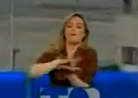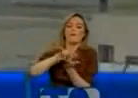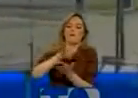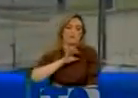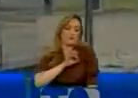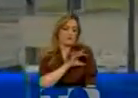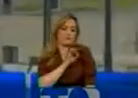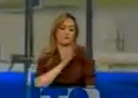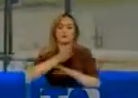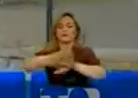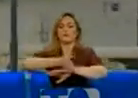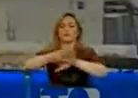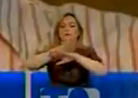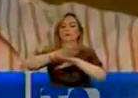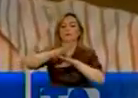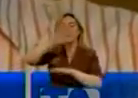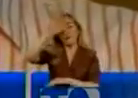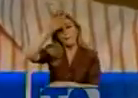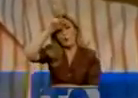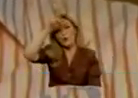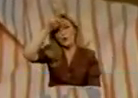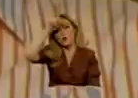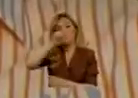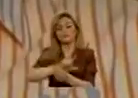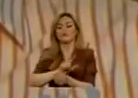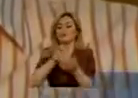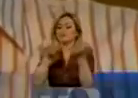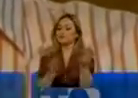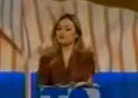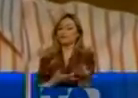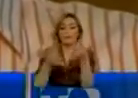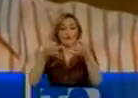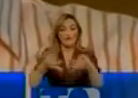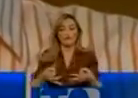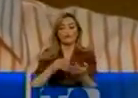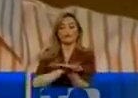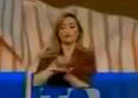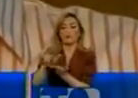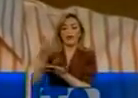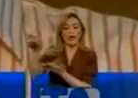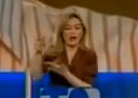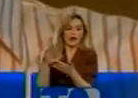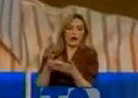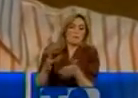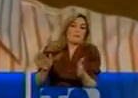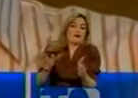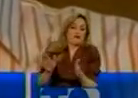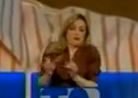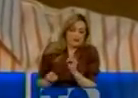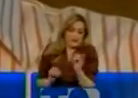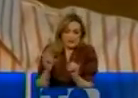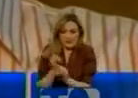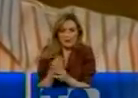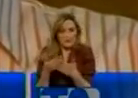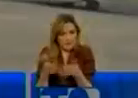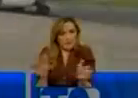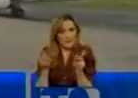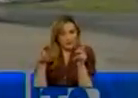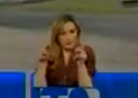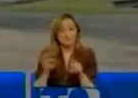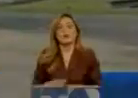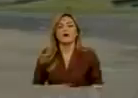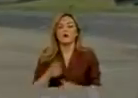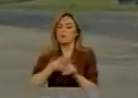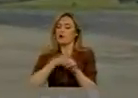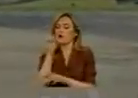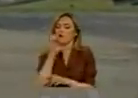esperan hacerlo también con Lima, Perú. Estamos esperando la confirmación de que el aeropuerto de Lima se va a abrir a vuelos internacionales también durante el mes de octubre. Con lo que ya